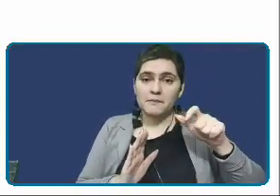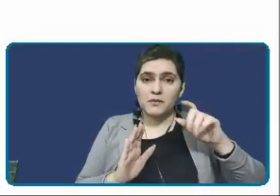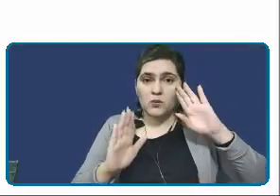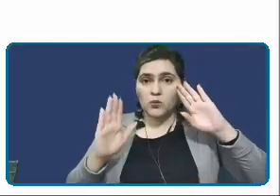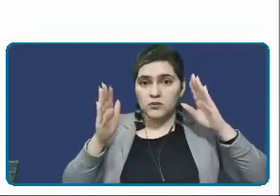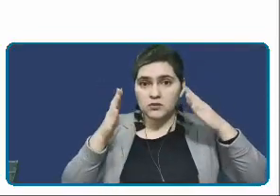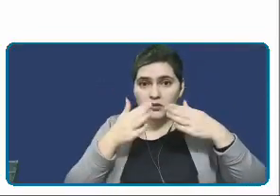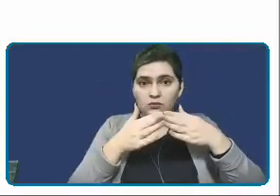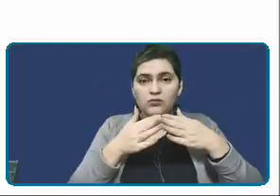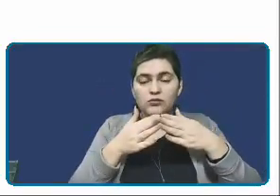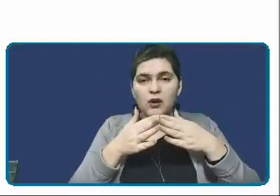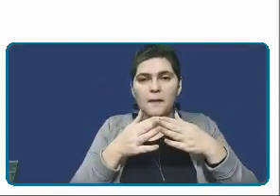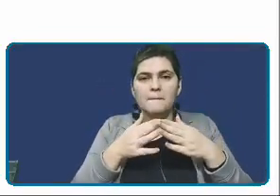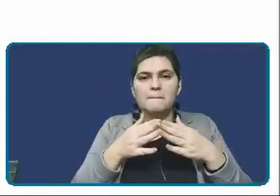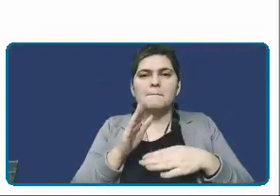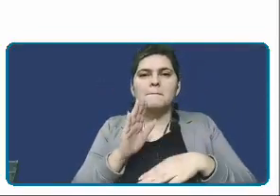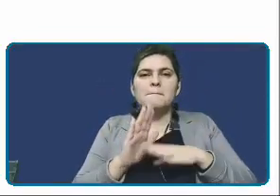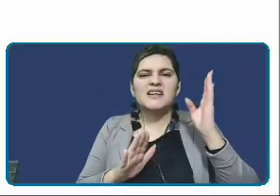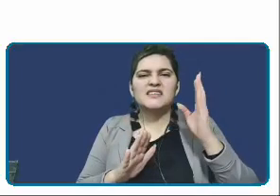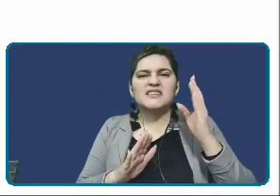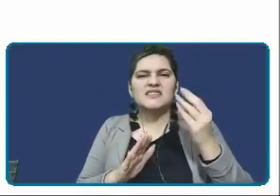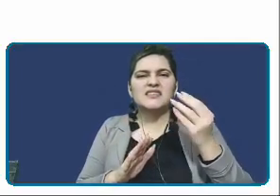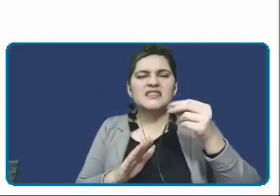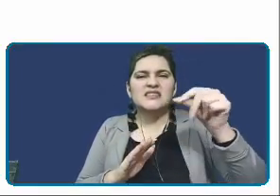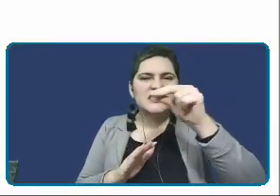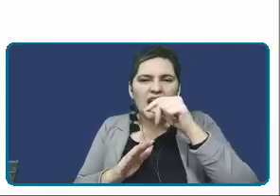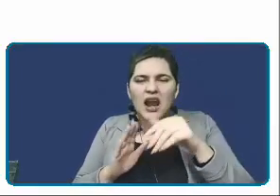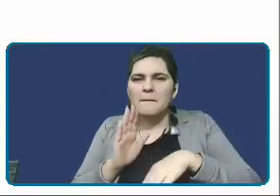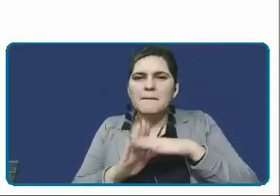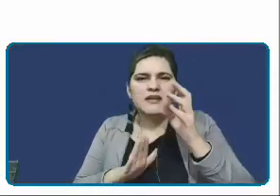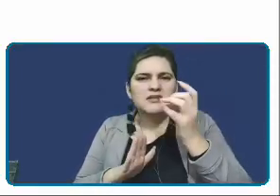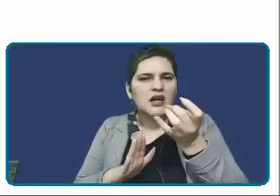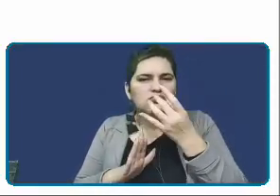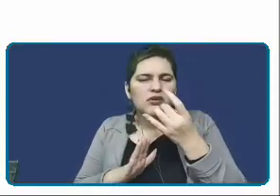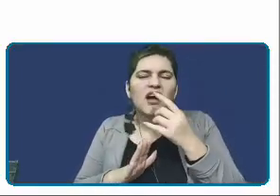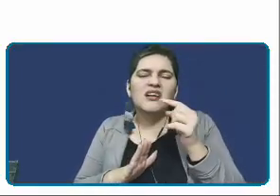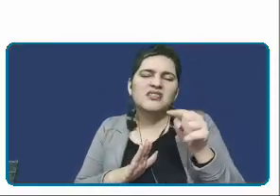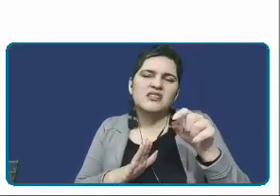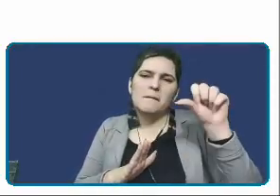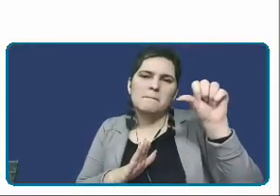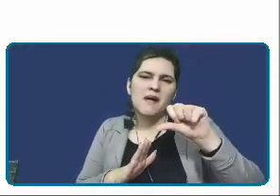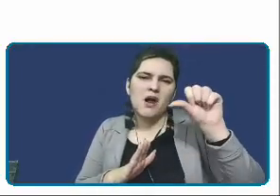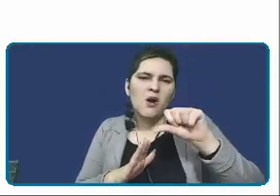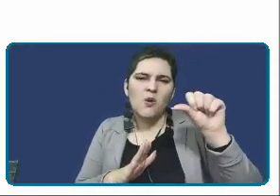más sodio y más azúcar refinada, y eso es malo, ¿ya? Malo para